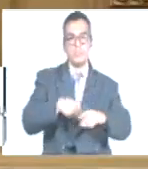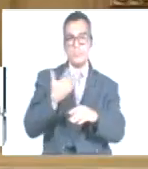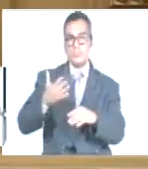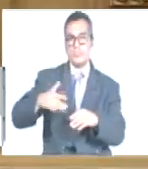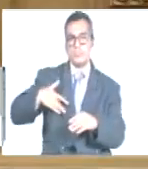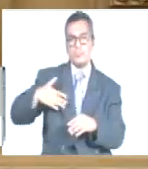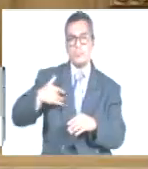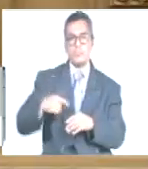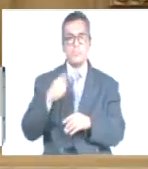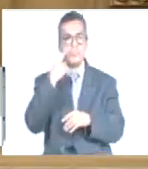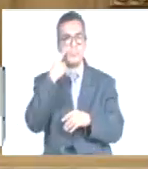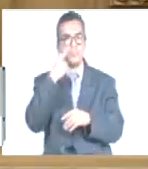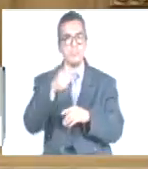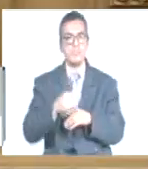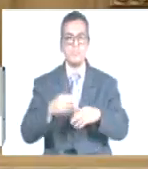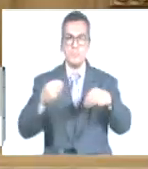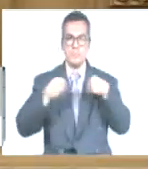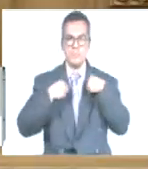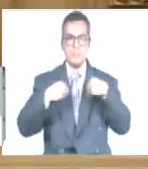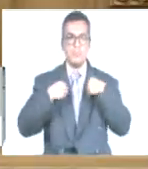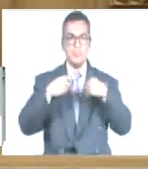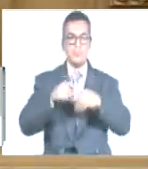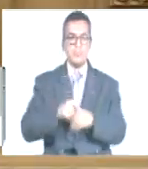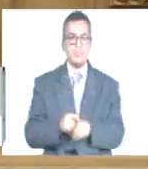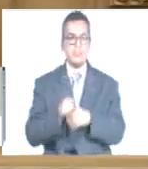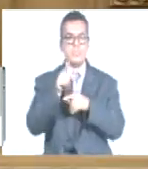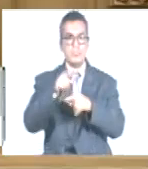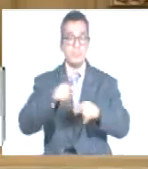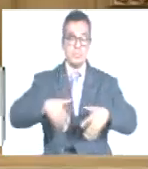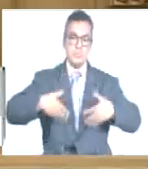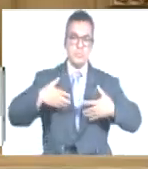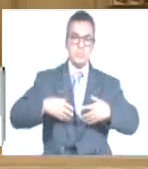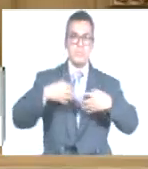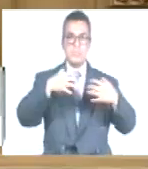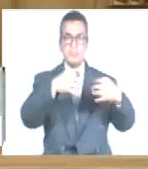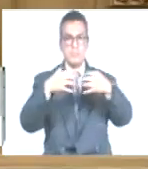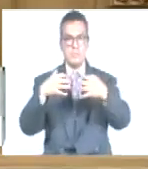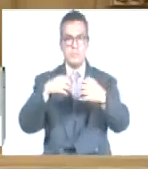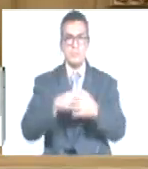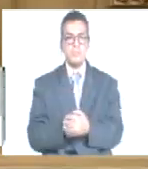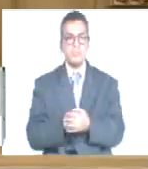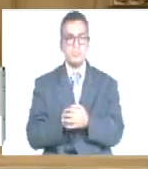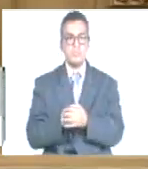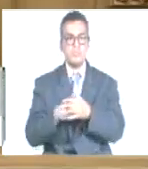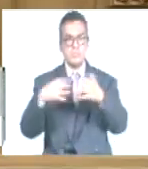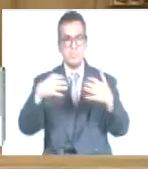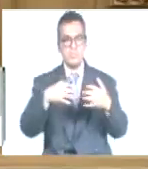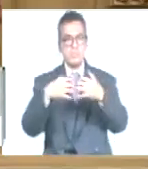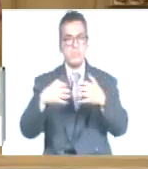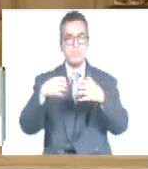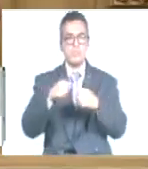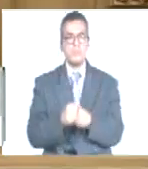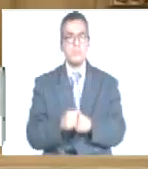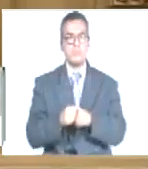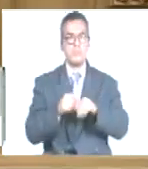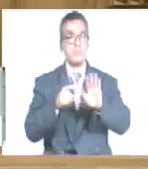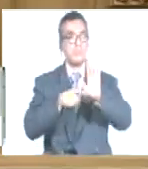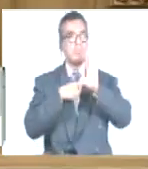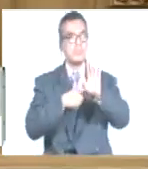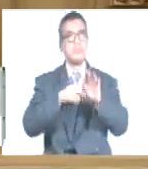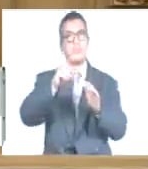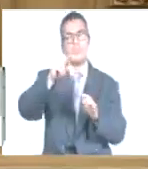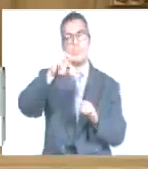sentir, ver, vivir ese espíritu de combate que nos mostró